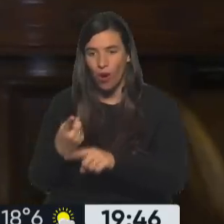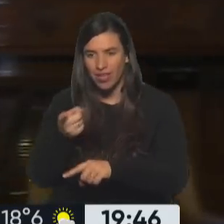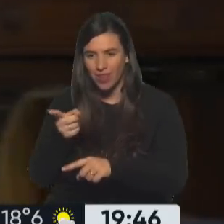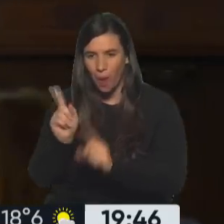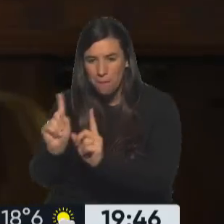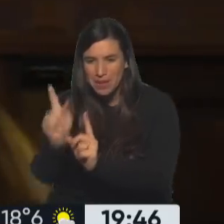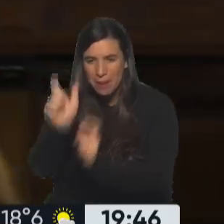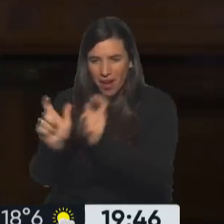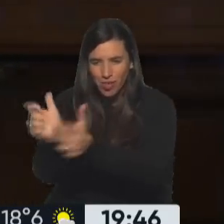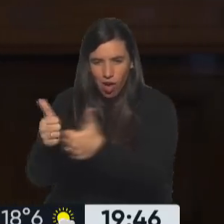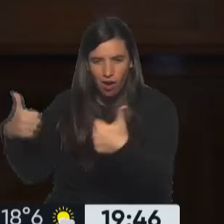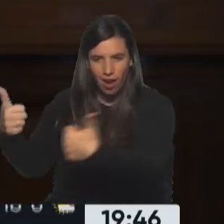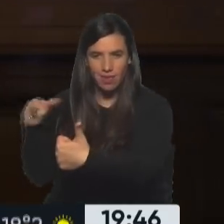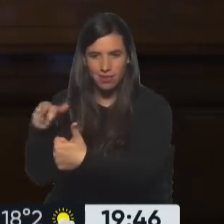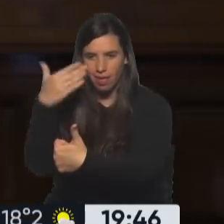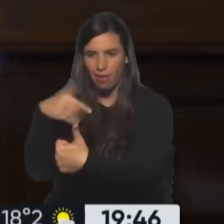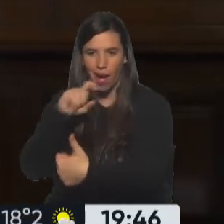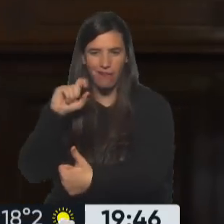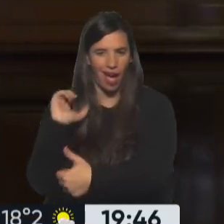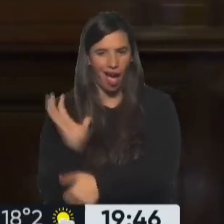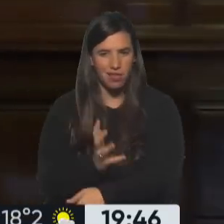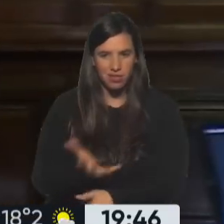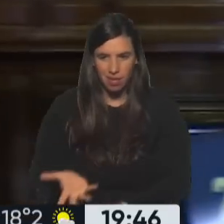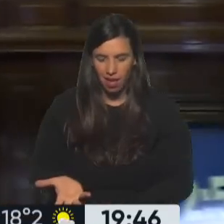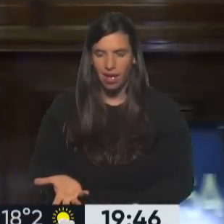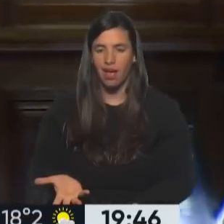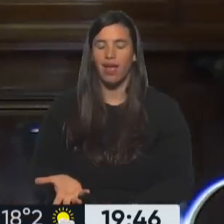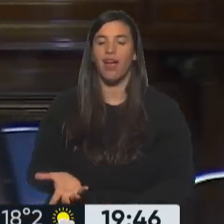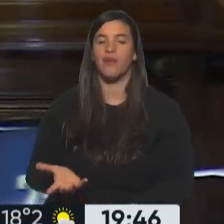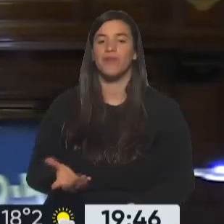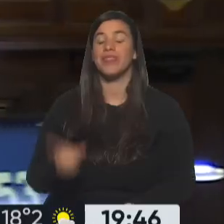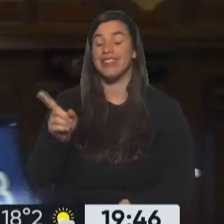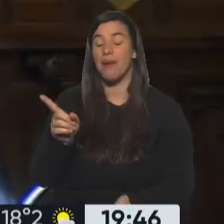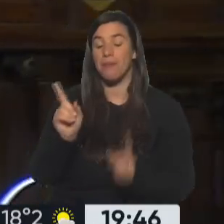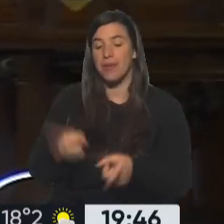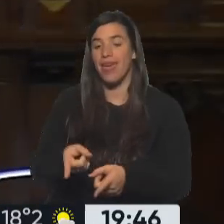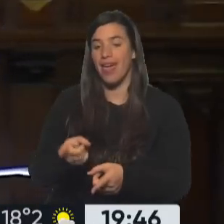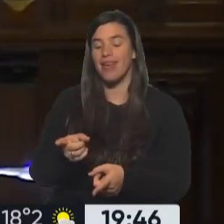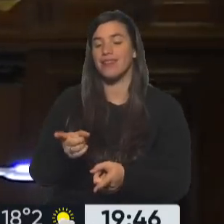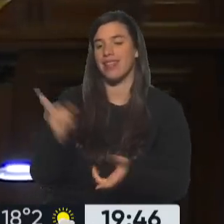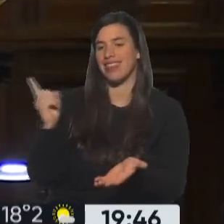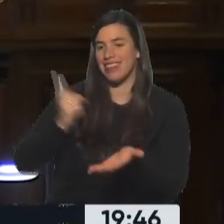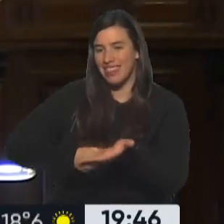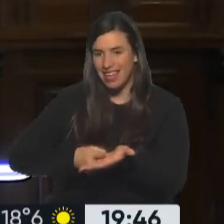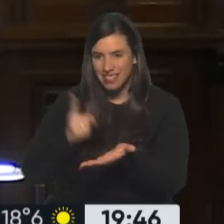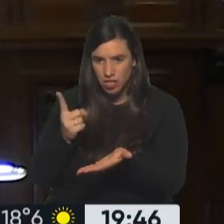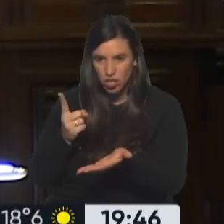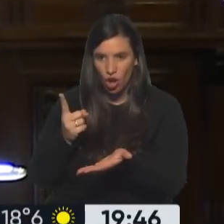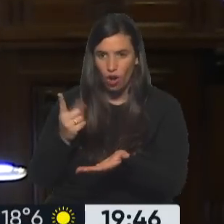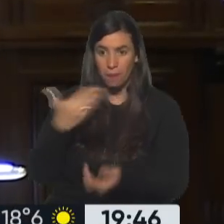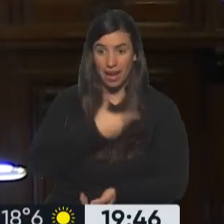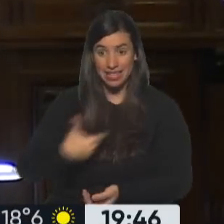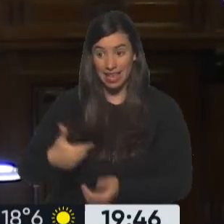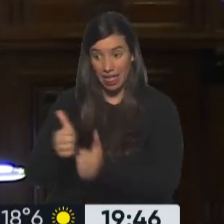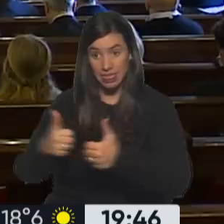porque este fallo no se dictó hoy. Tanto el presidente como el vicepresidente de la Corte hoy estaban rindiendo